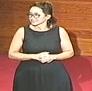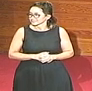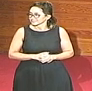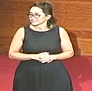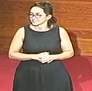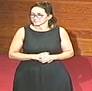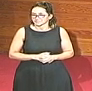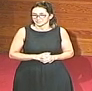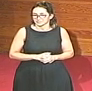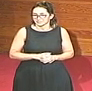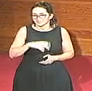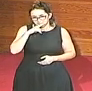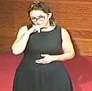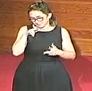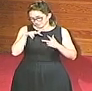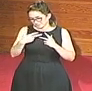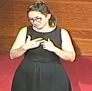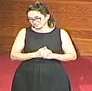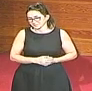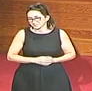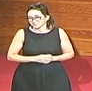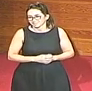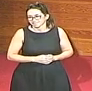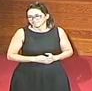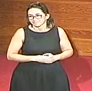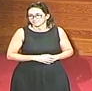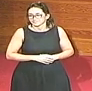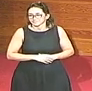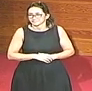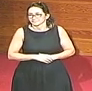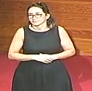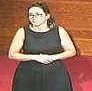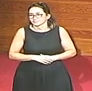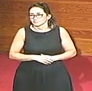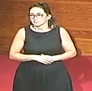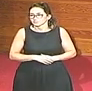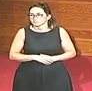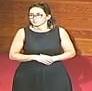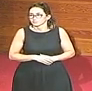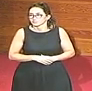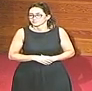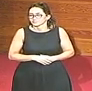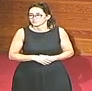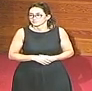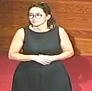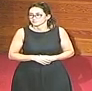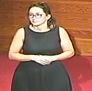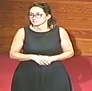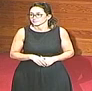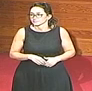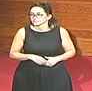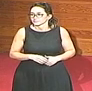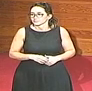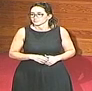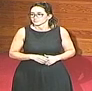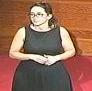Bien, eskerrik asko, joan baino lehen gogoratu gaur arratsaldeko zazpietan areto honetan Afrika, el reto de explicar desde